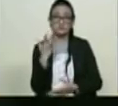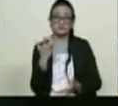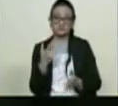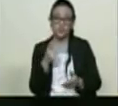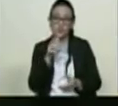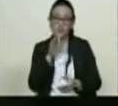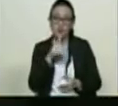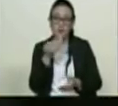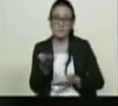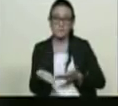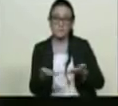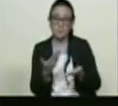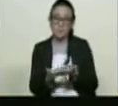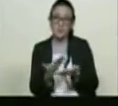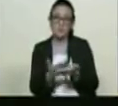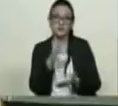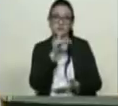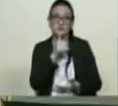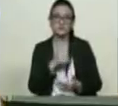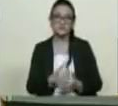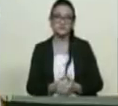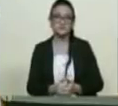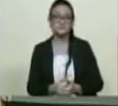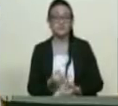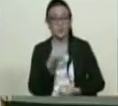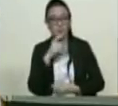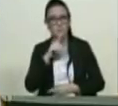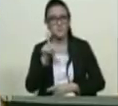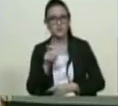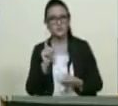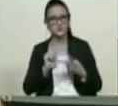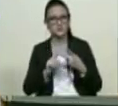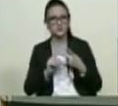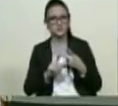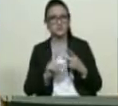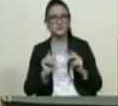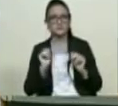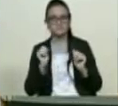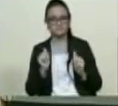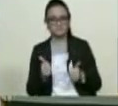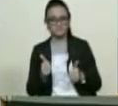presentaron candidatos? Muy buena pregunta. Esa segunda voy a empezar por ahí.